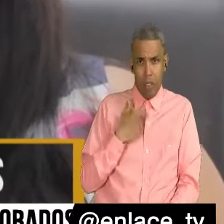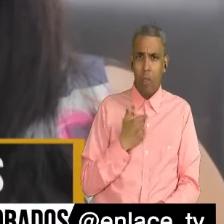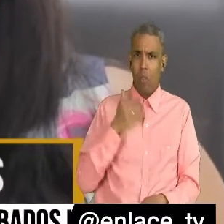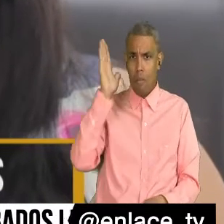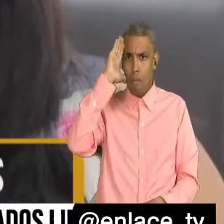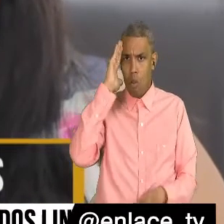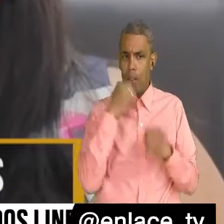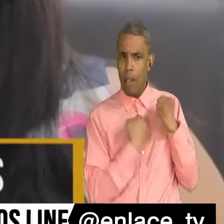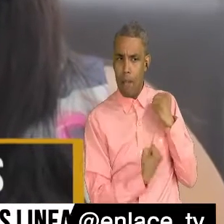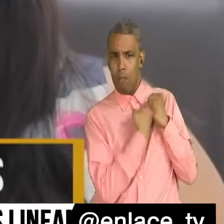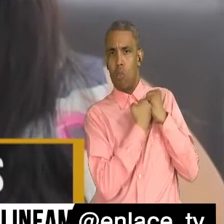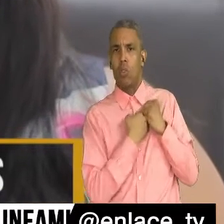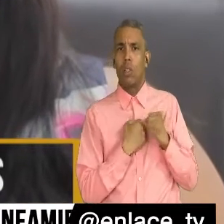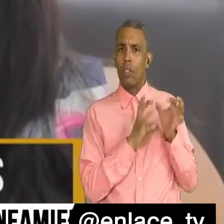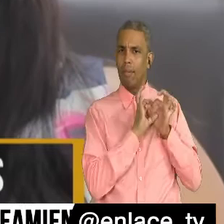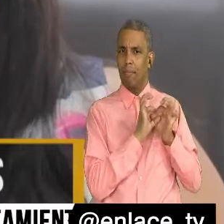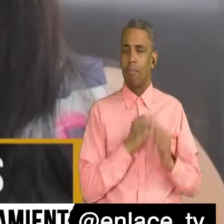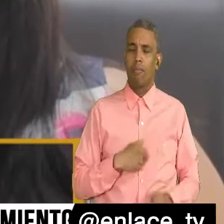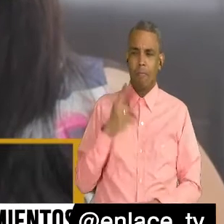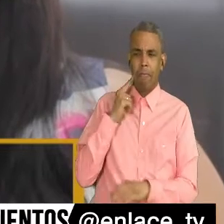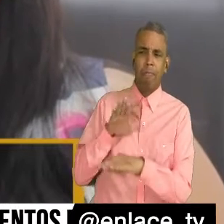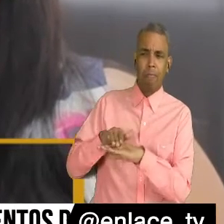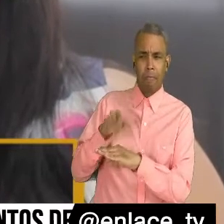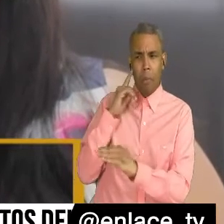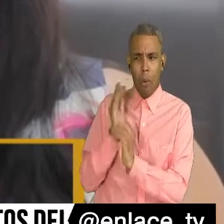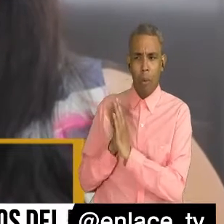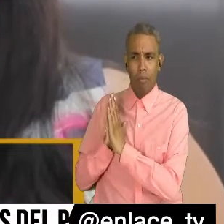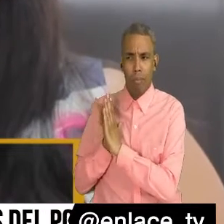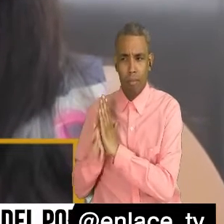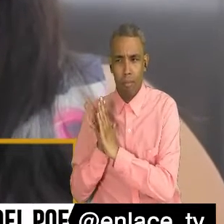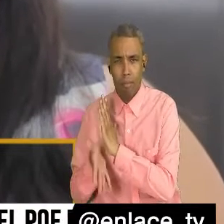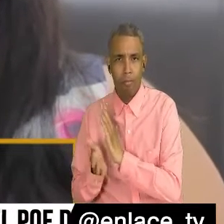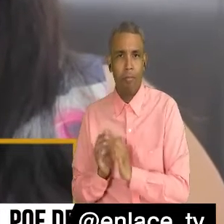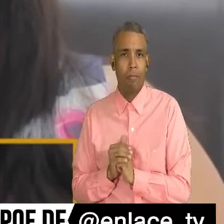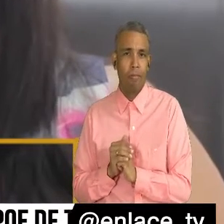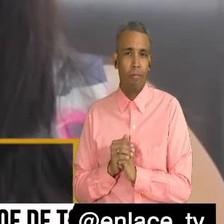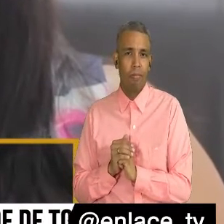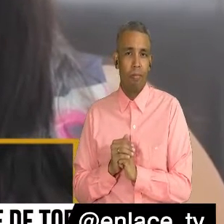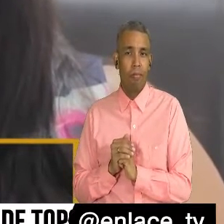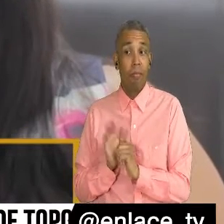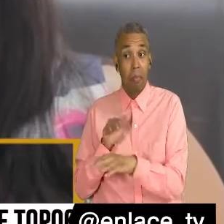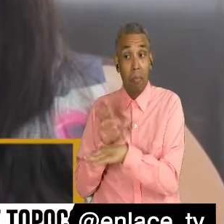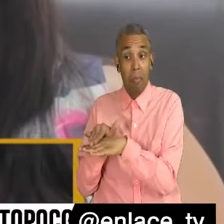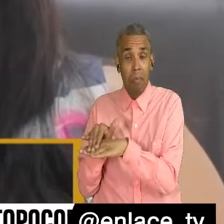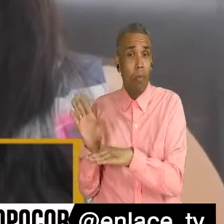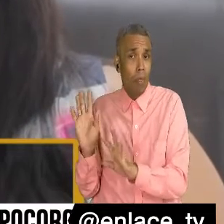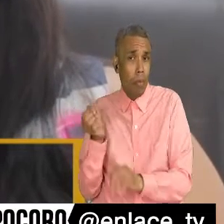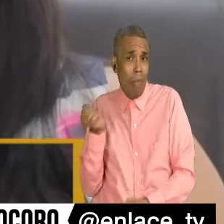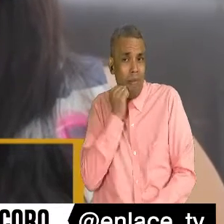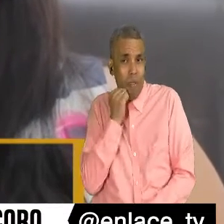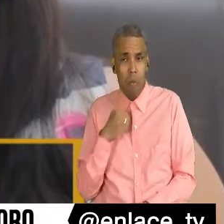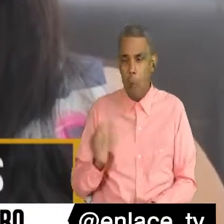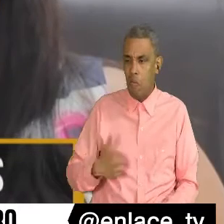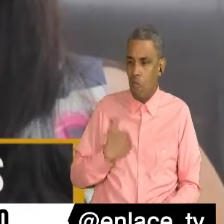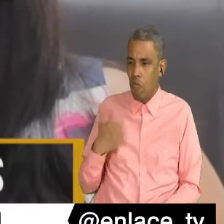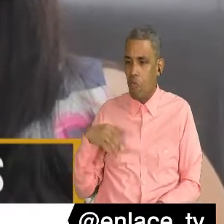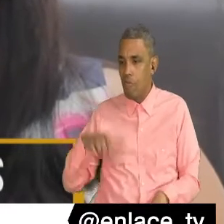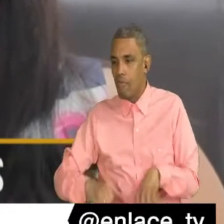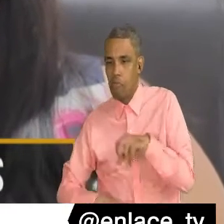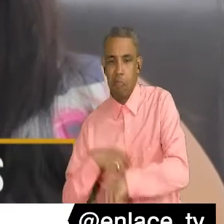la misma comunidad fue la encargada de avisarnos de esta situación. Lo que va a suceder ahora es que desde la Oficina